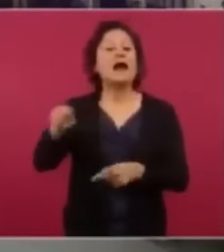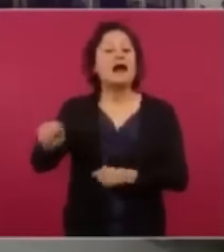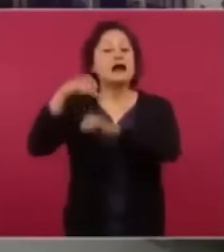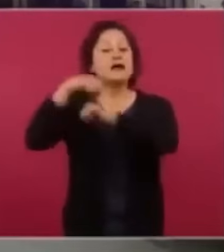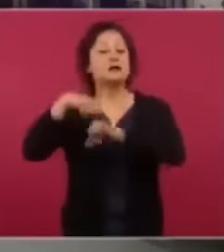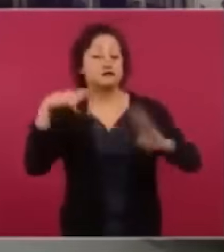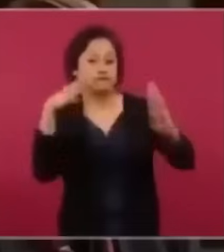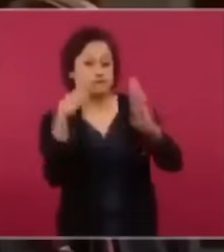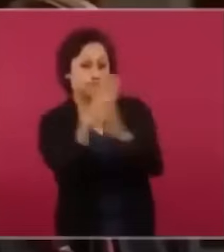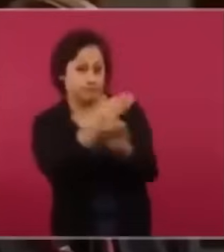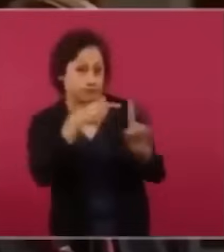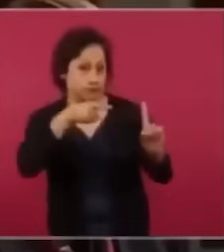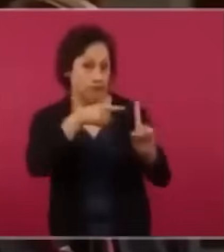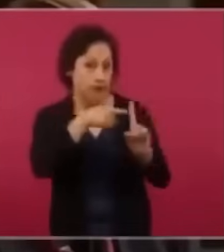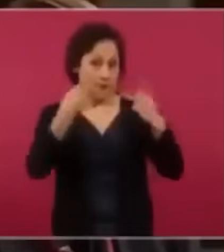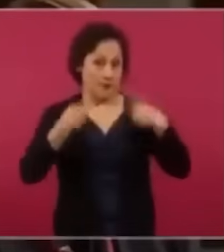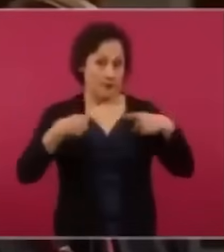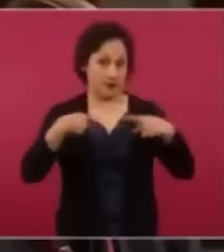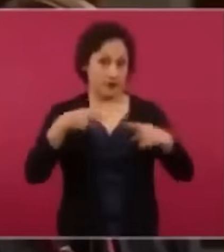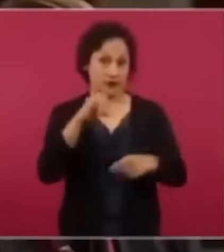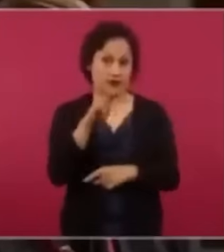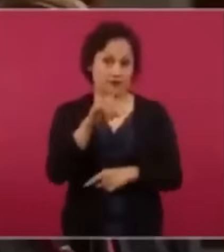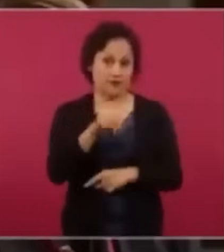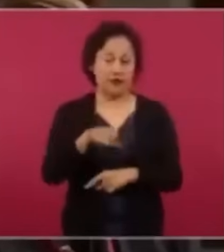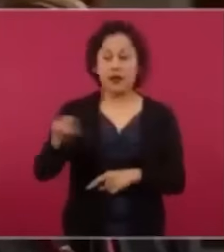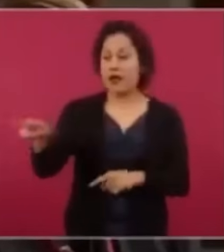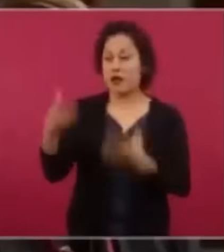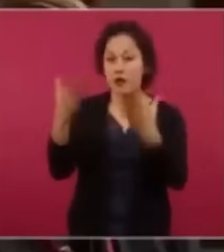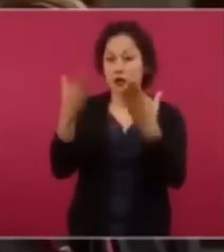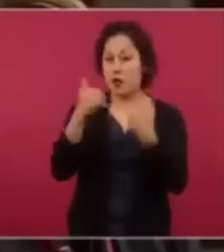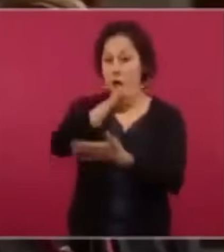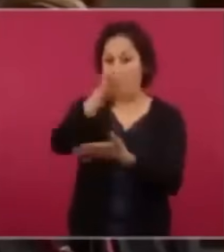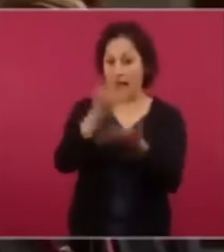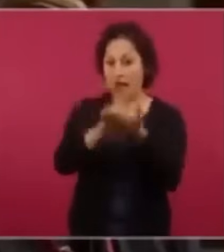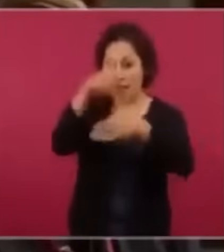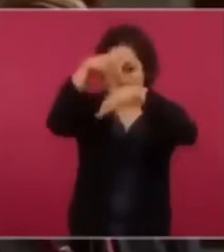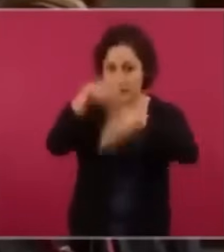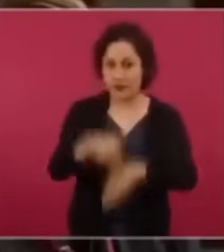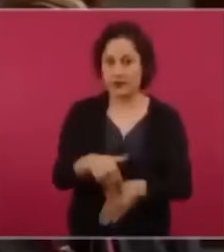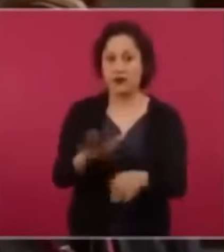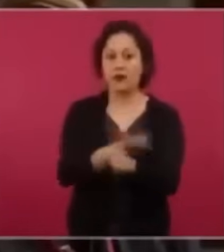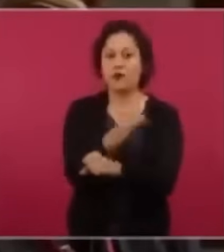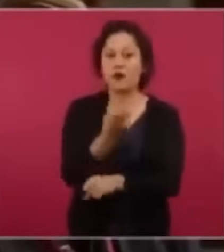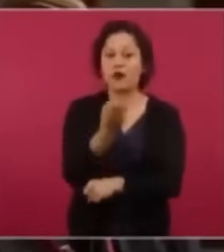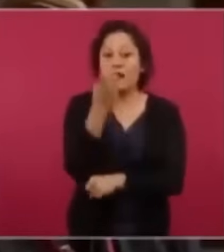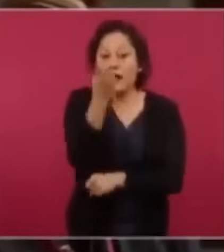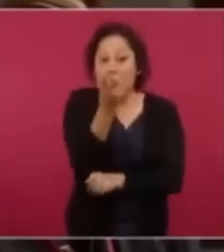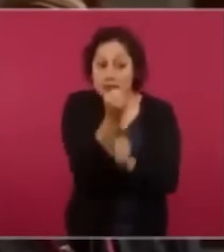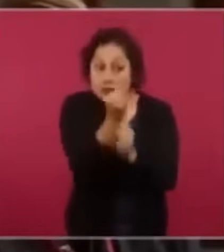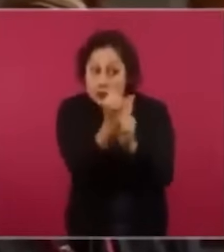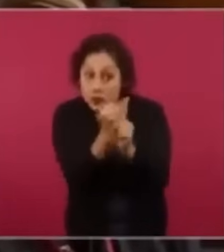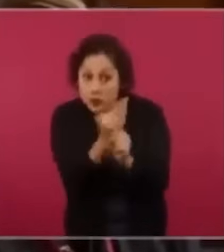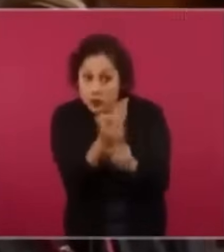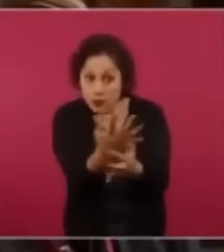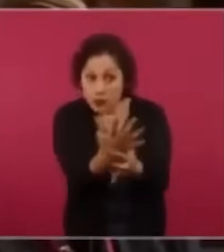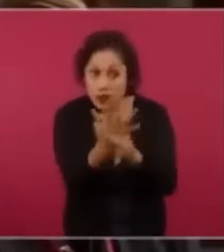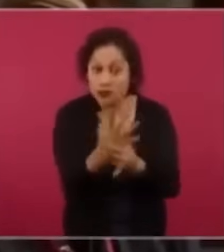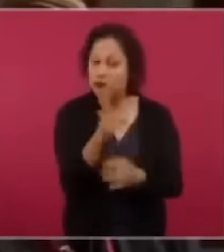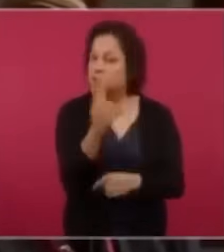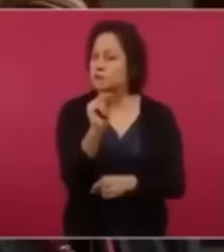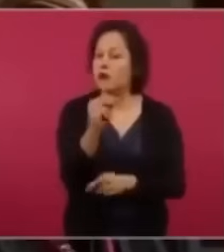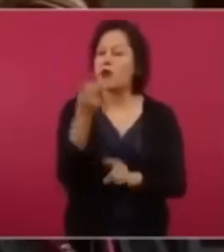civil sin tener la facultad legal, porque esto no se considera inteligencia, sino espionaje